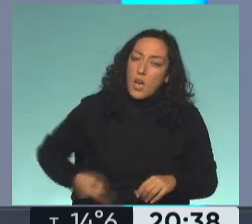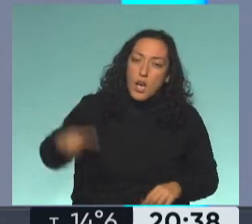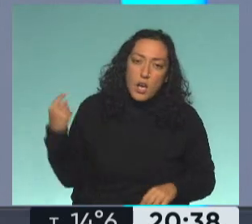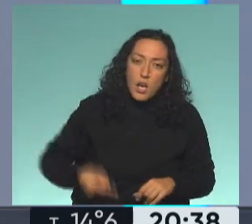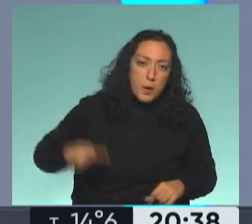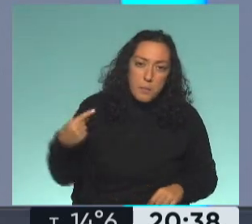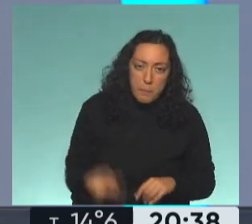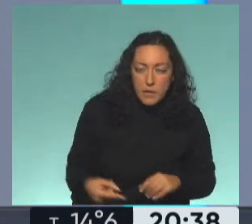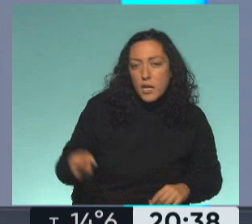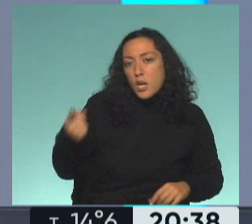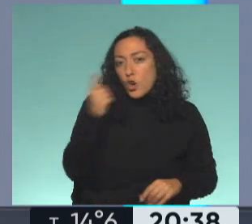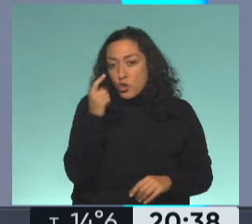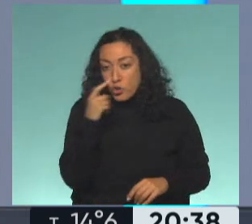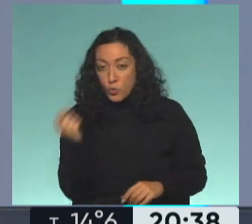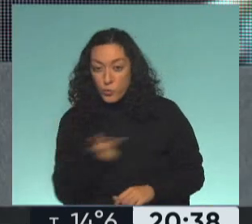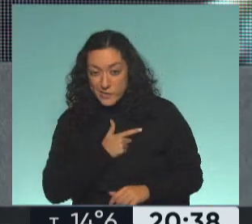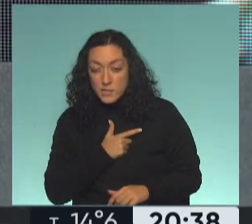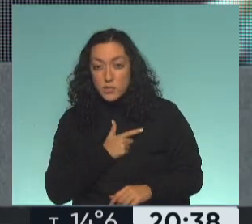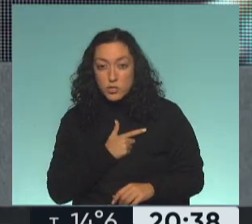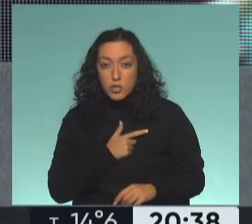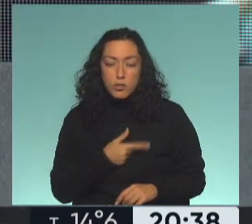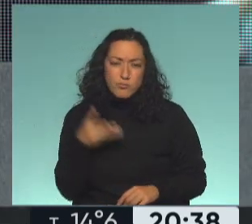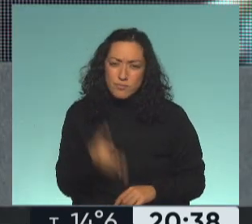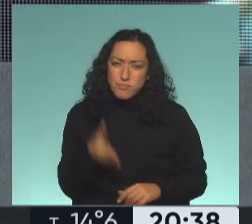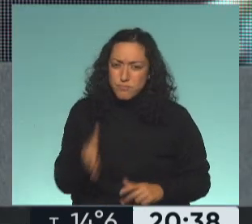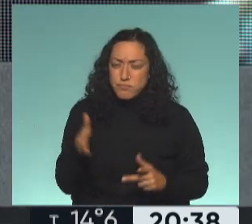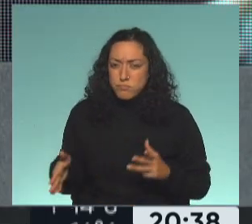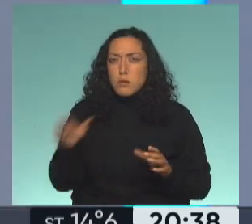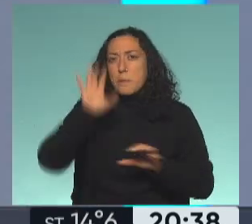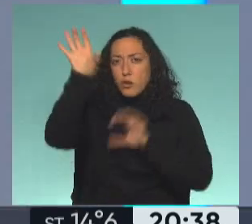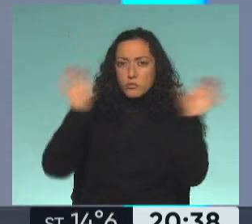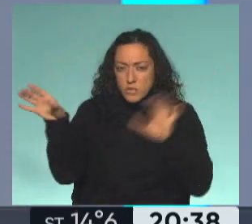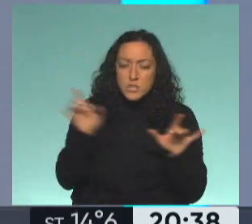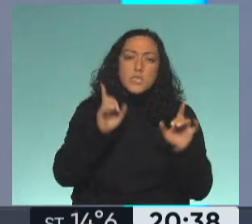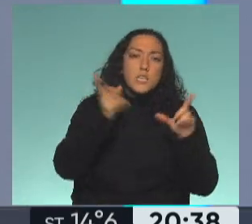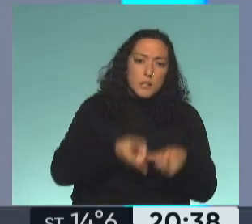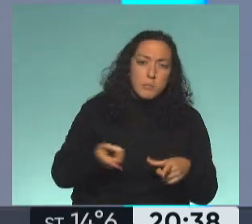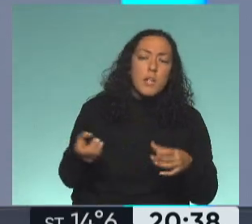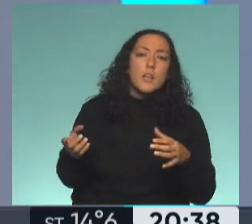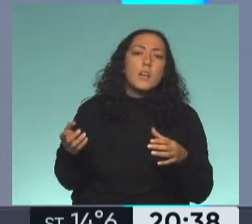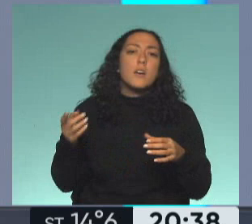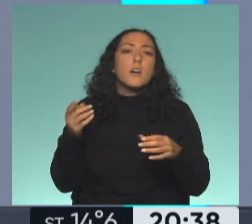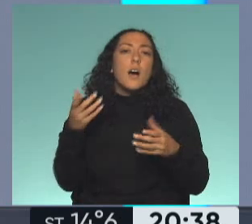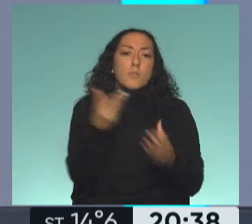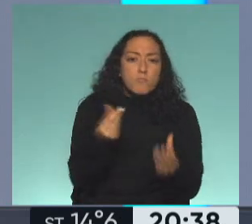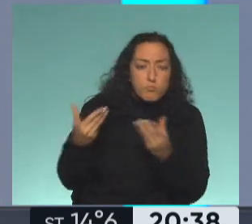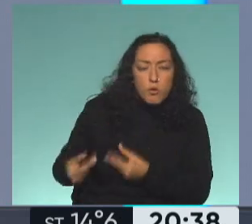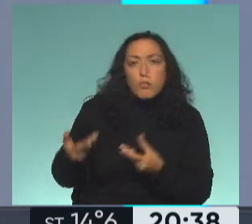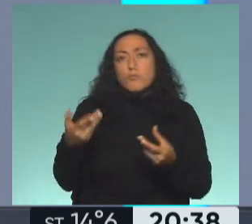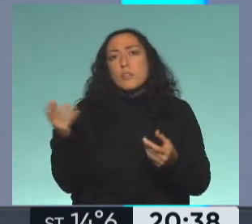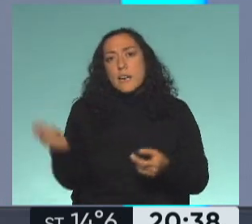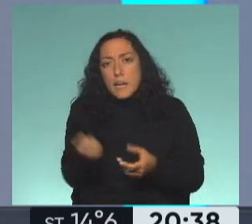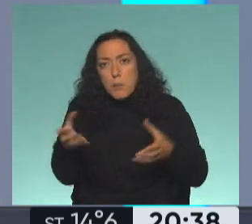la fiscalización, que lo hacemos de manera concurrente con las provincias y de manera complementaria con los